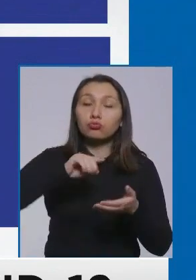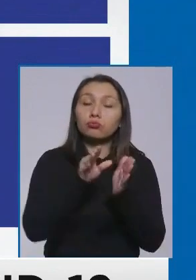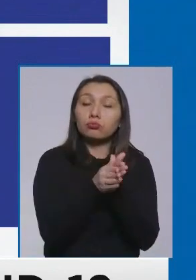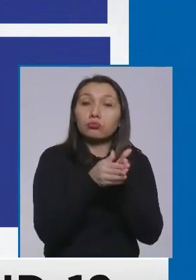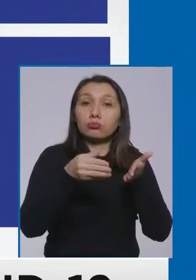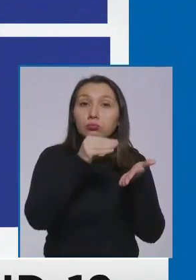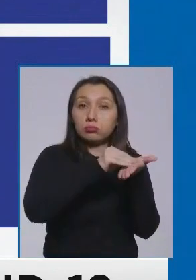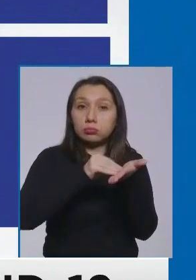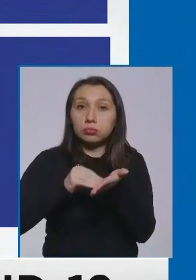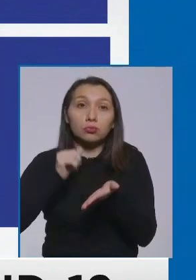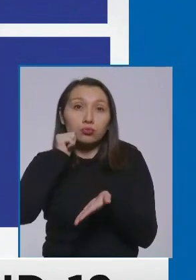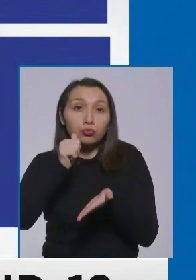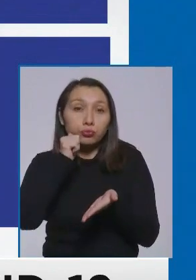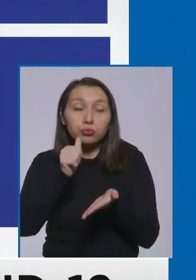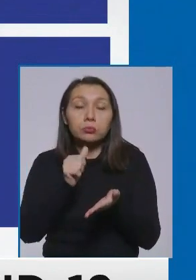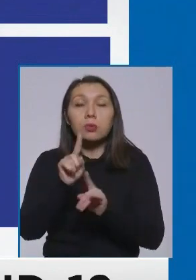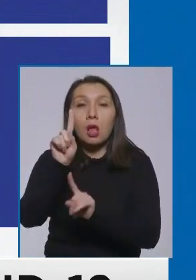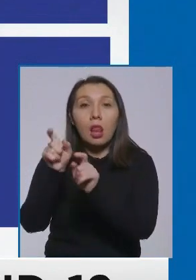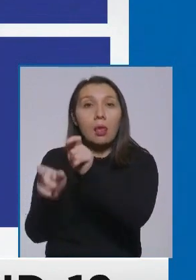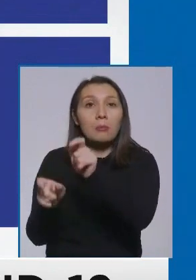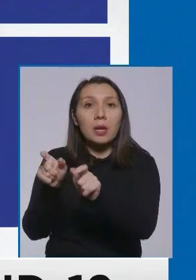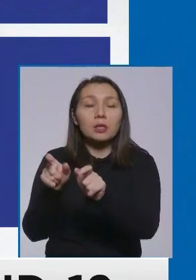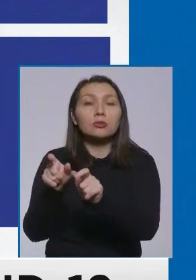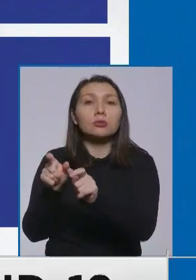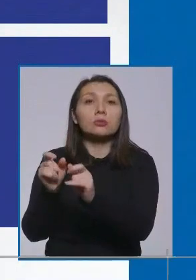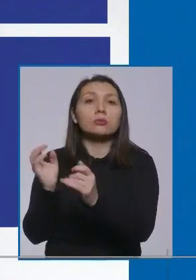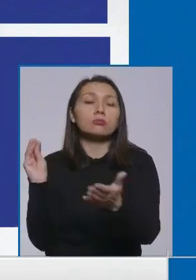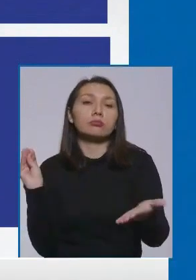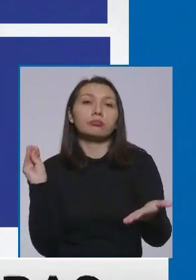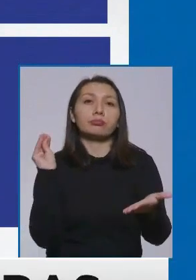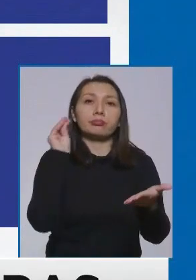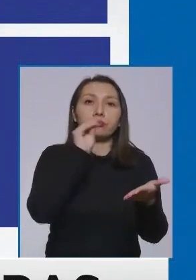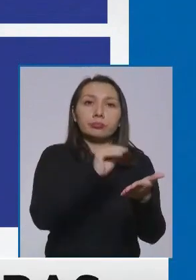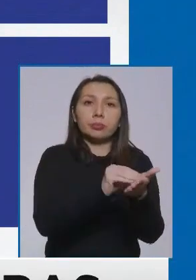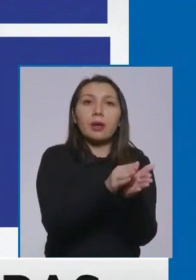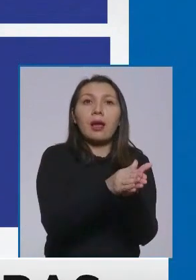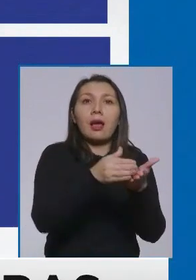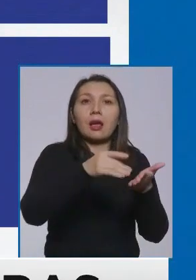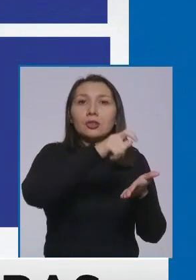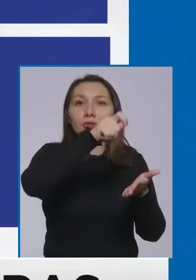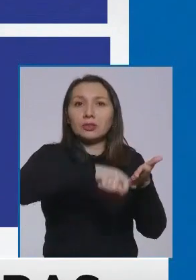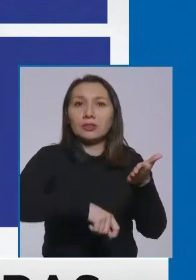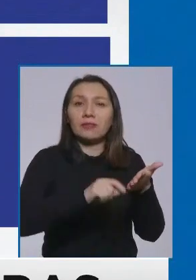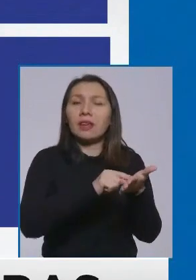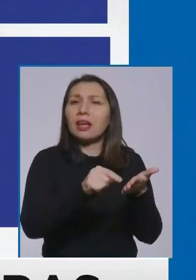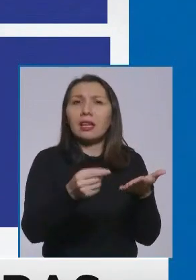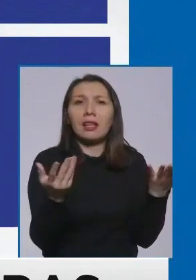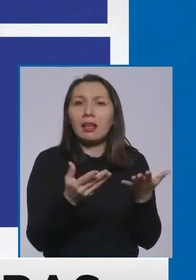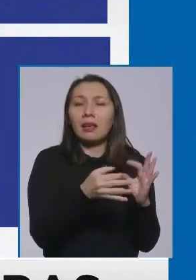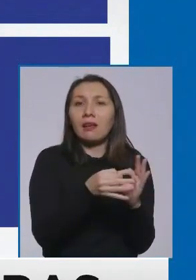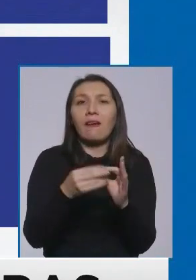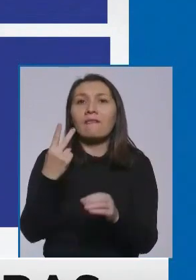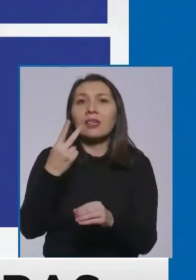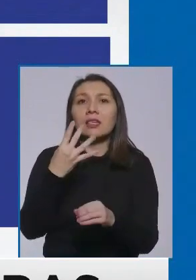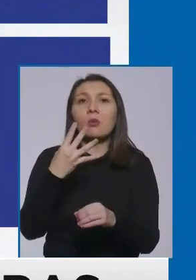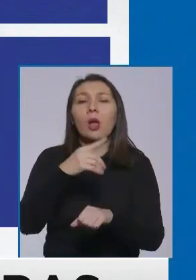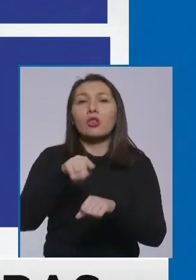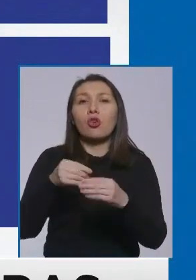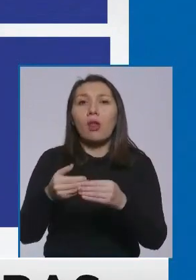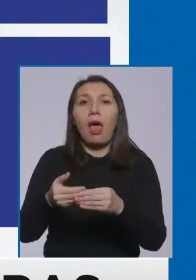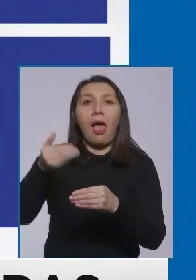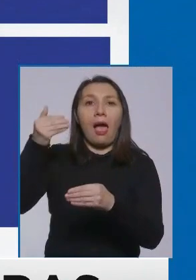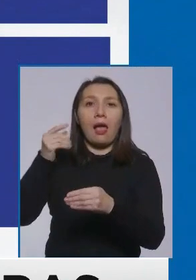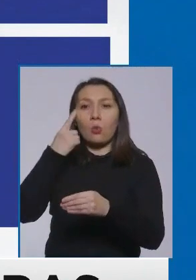diariamente son aquellas personas que han sido inscritas en el registro civil 24 horas